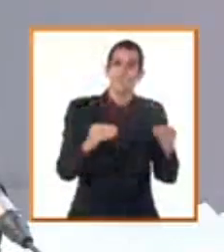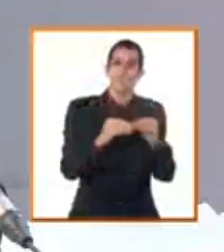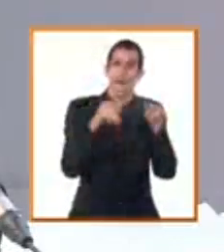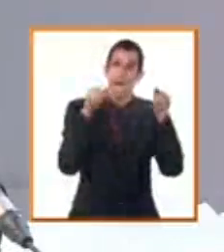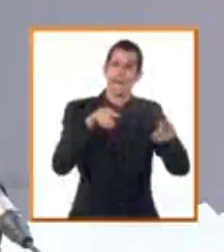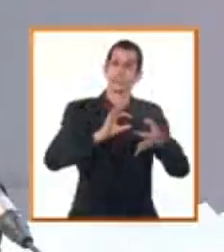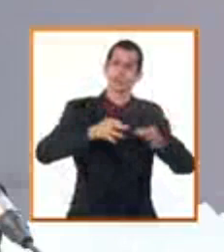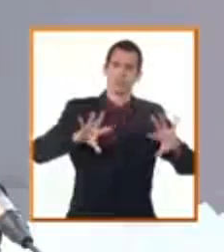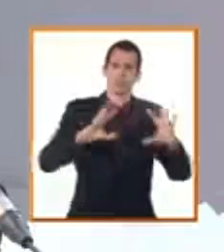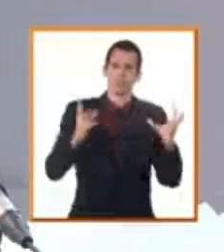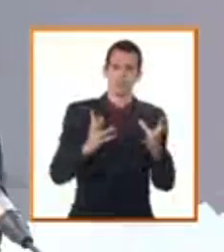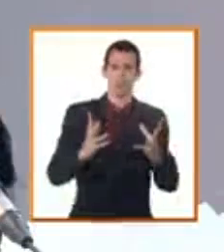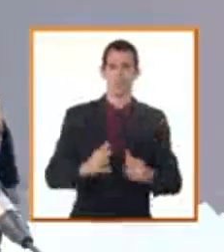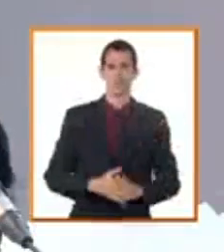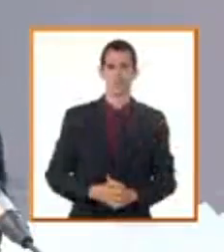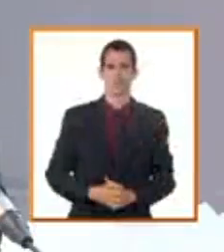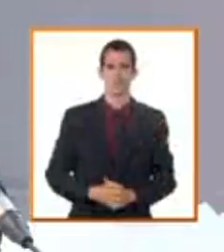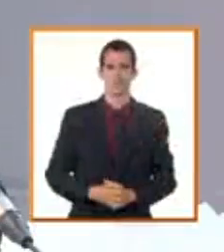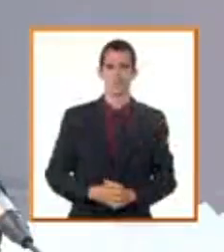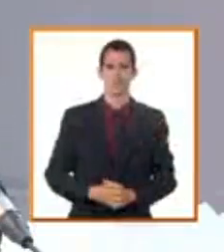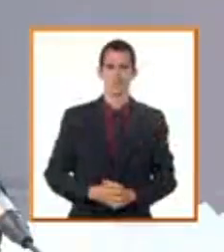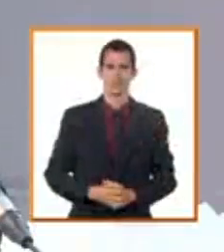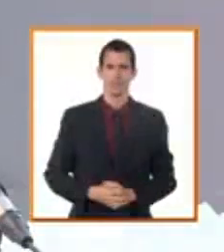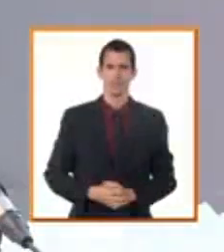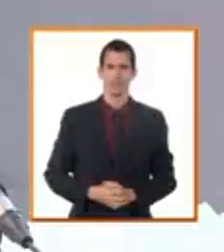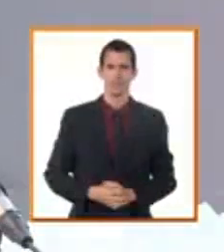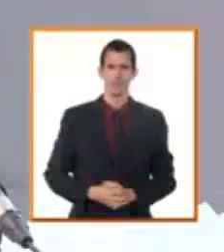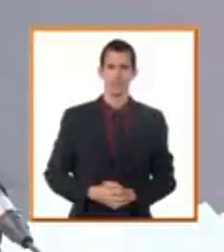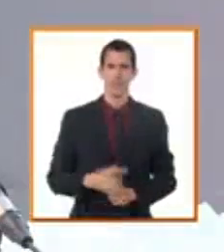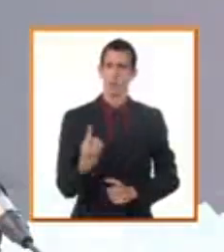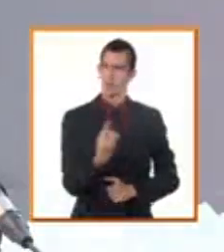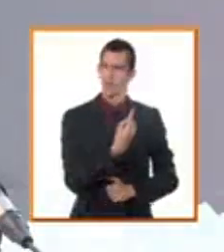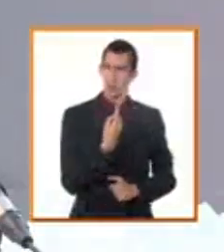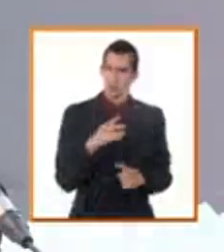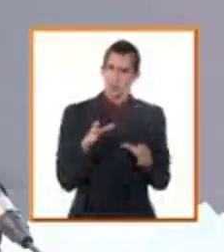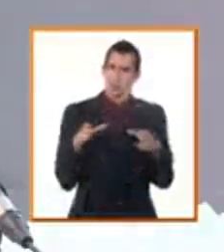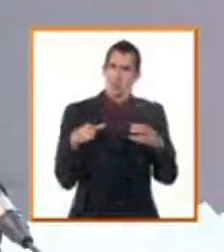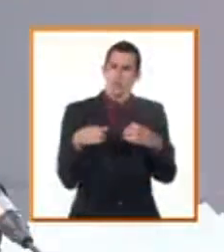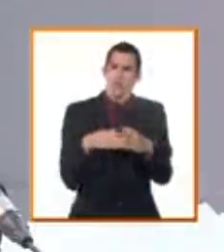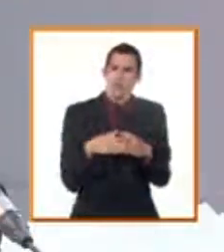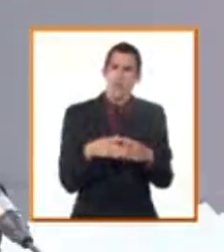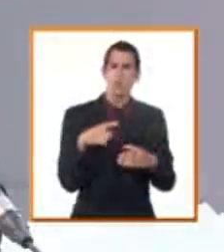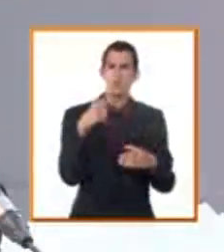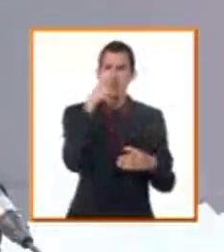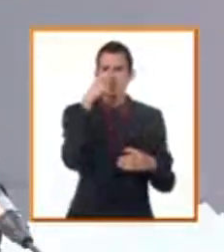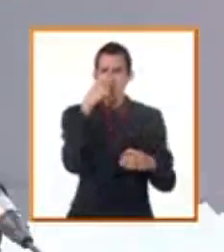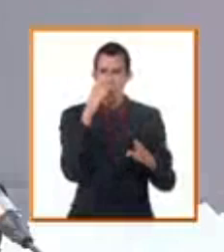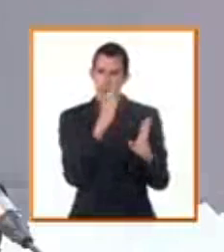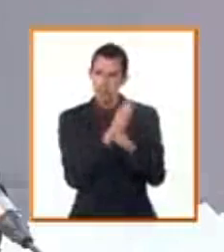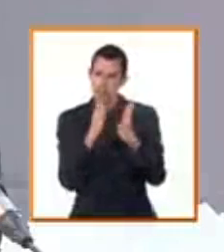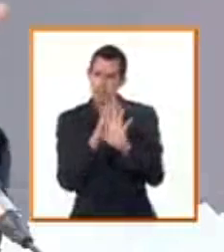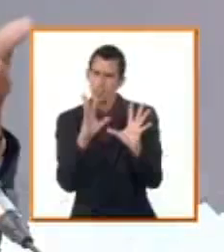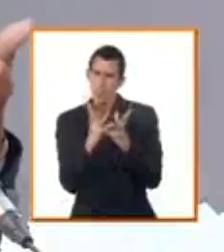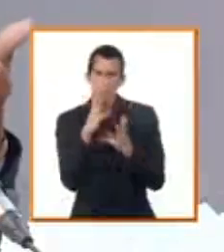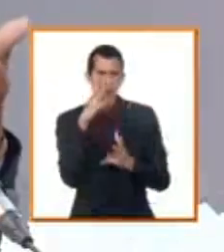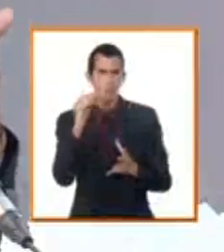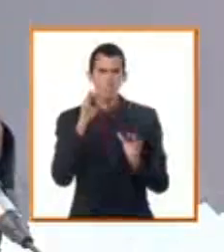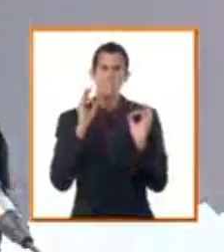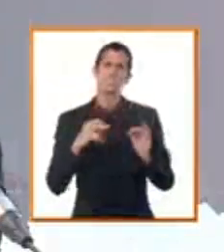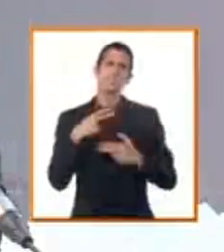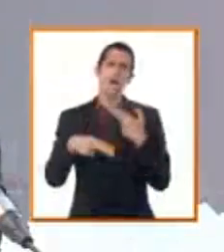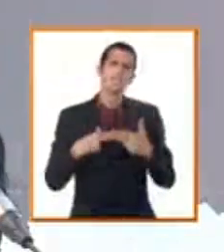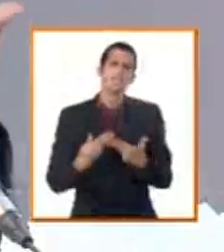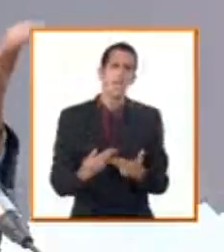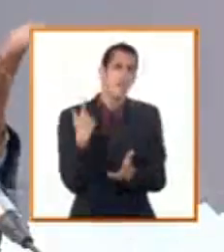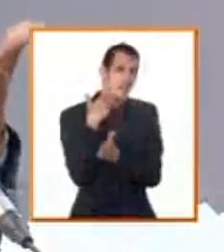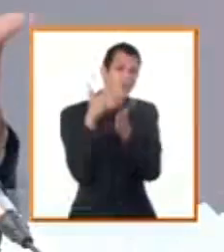a distintas instituciones, lo que ha permitido ver desde adentro el trabajo que realiza. Y, pues bueno, de forma cooperativa,